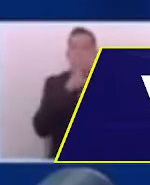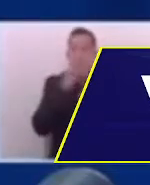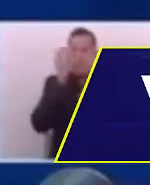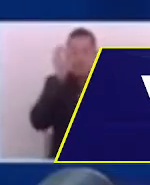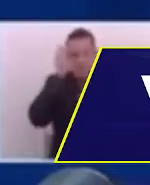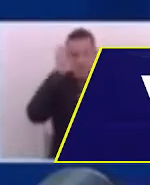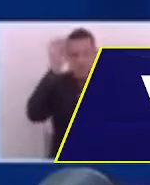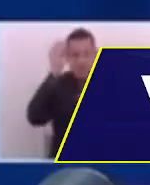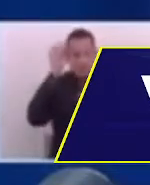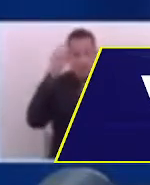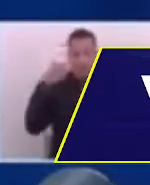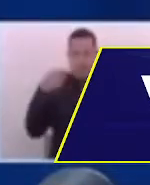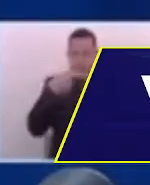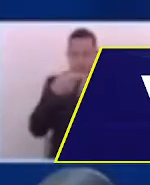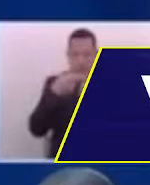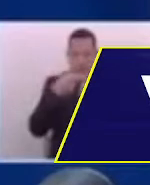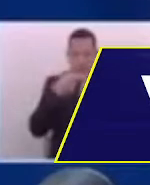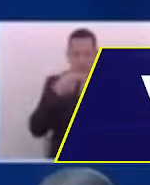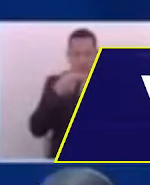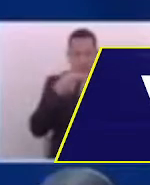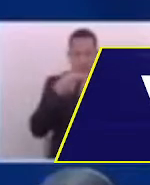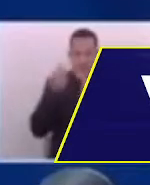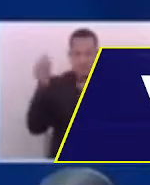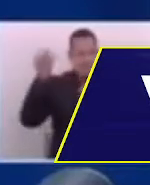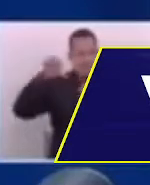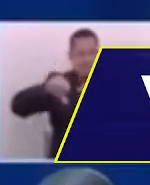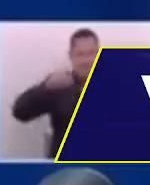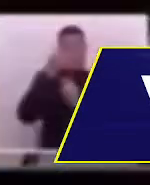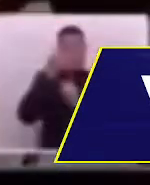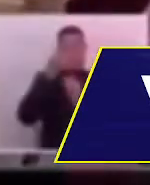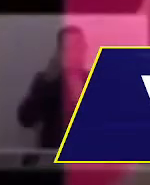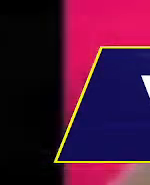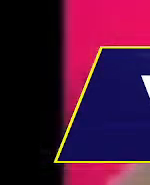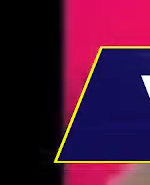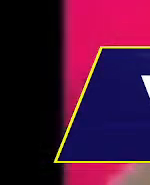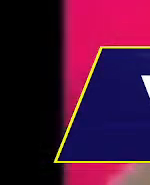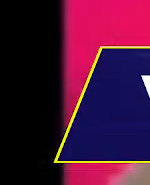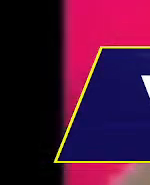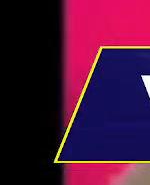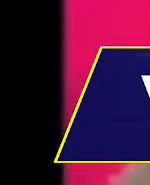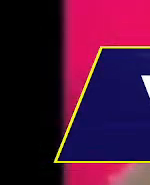opiniones que no tienen ni pies ni cabeza